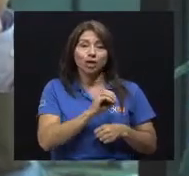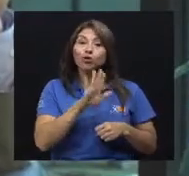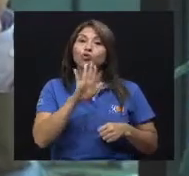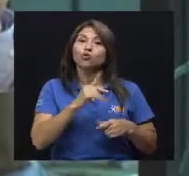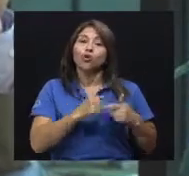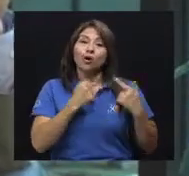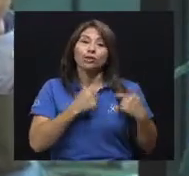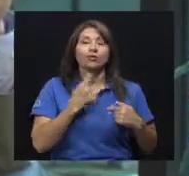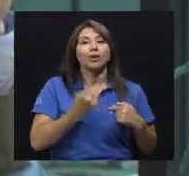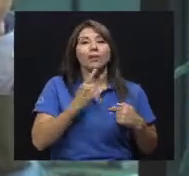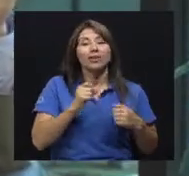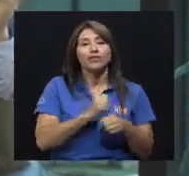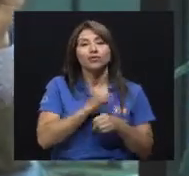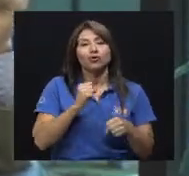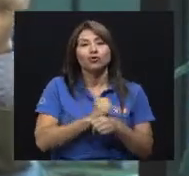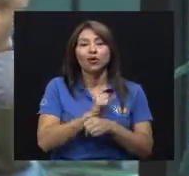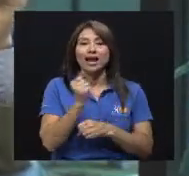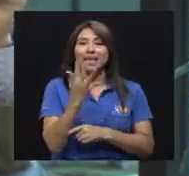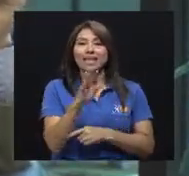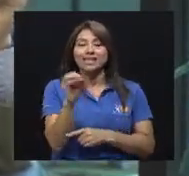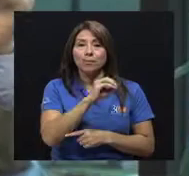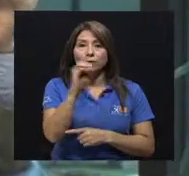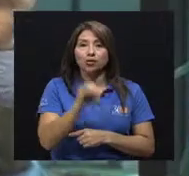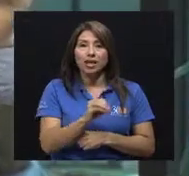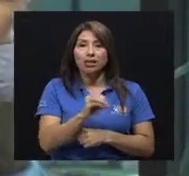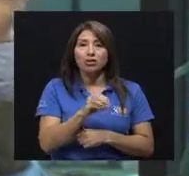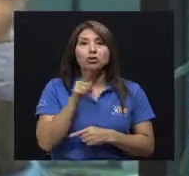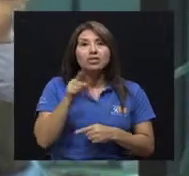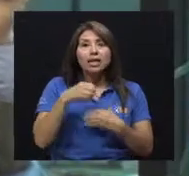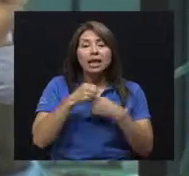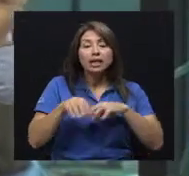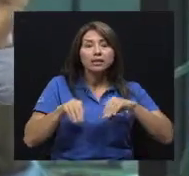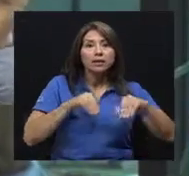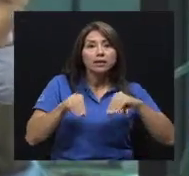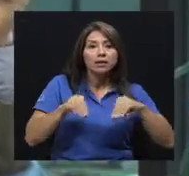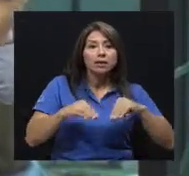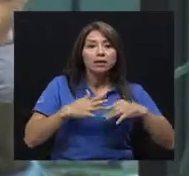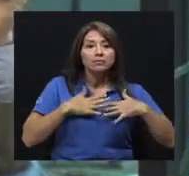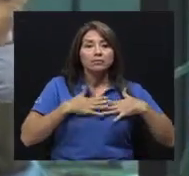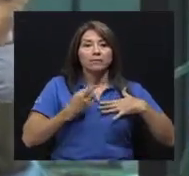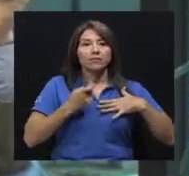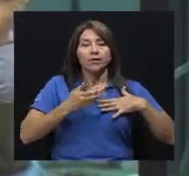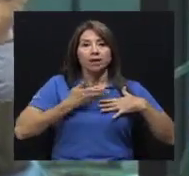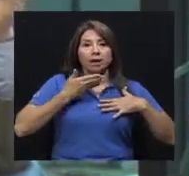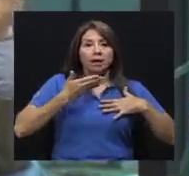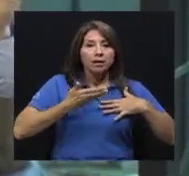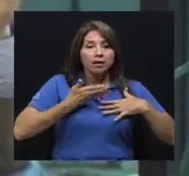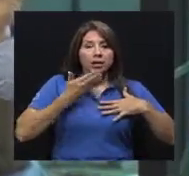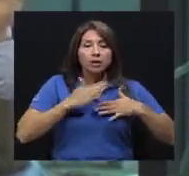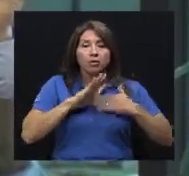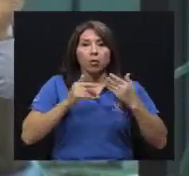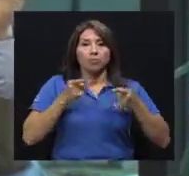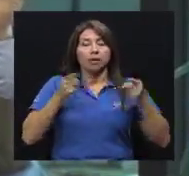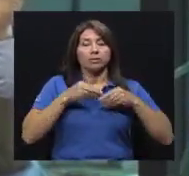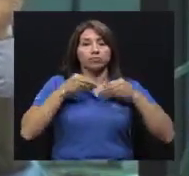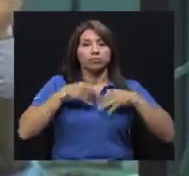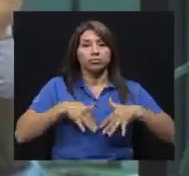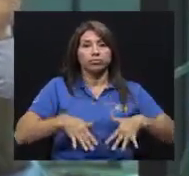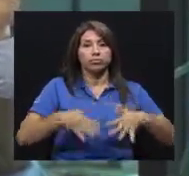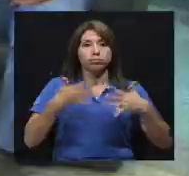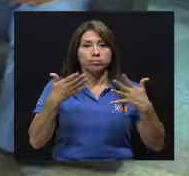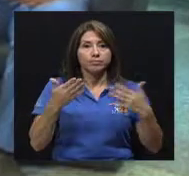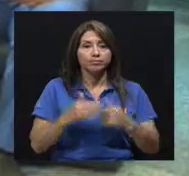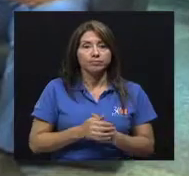un 15%. Entonces, cuando hace mínimos esfuerzos físicos, siente falta de aire y los músculos empiezan a sufrir y el resto de los órganos empiezan a